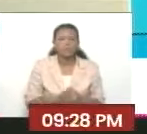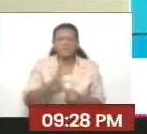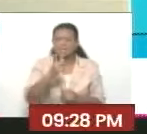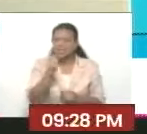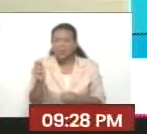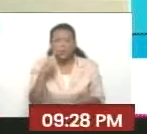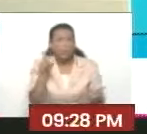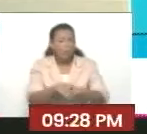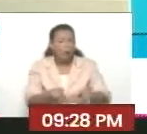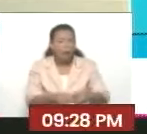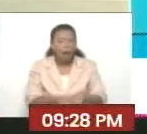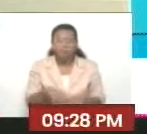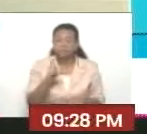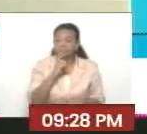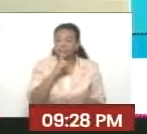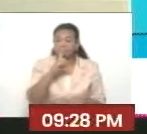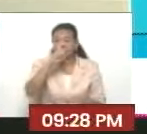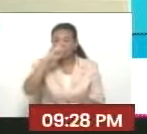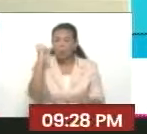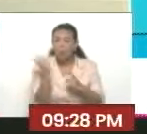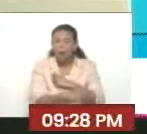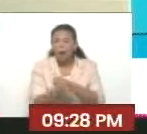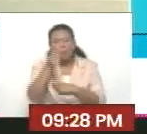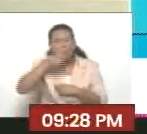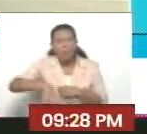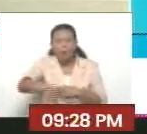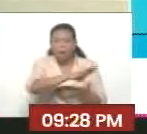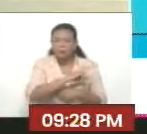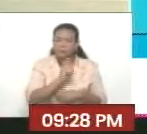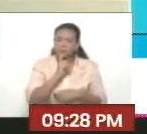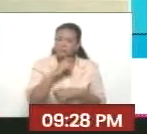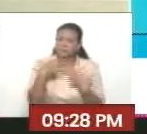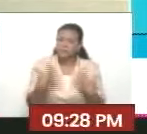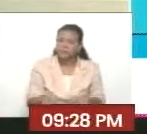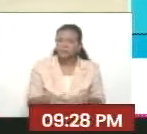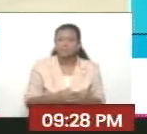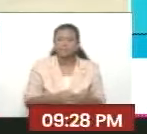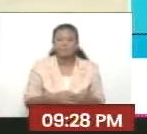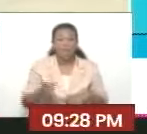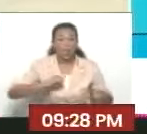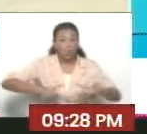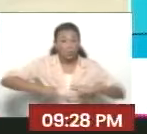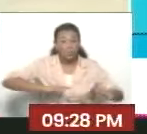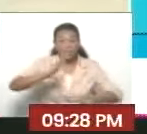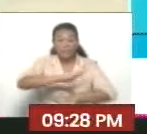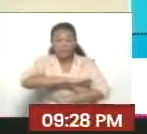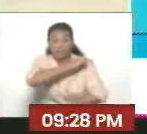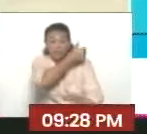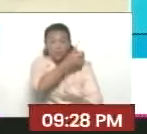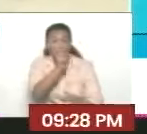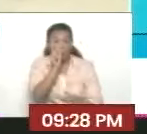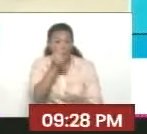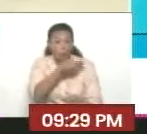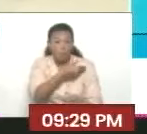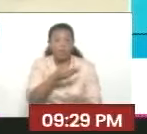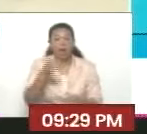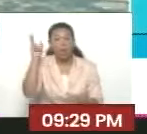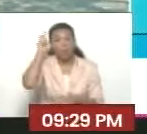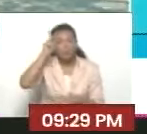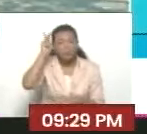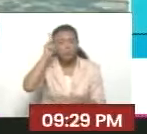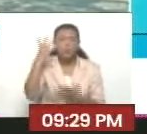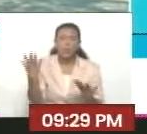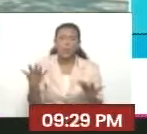igualito. Sí, presidente. La venganza, el odio al pueblo. Sí, en coordinación con el director, con los